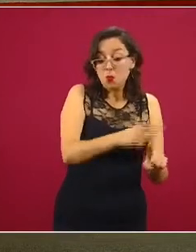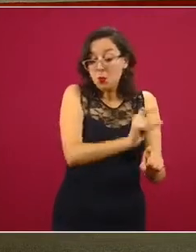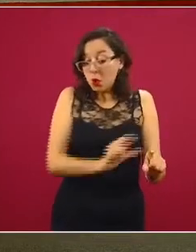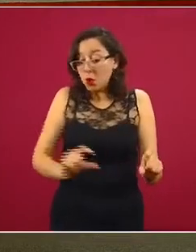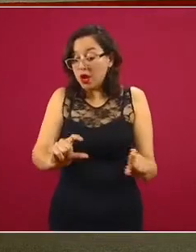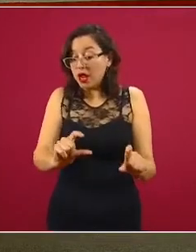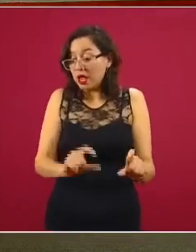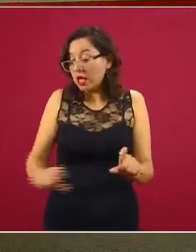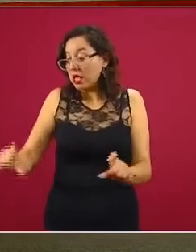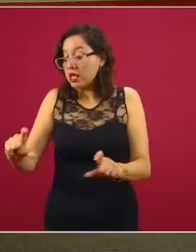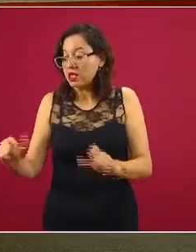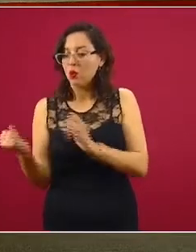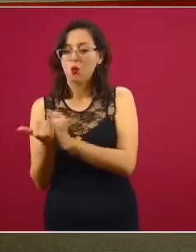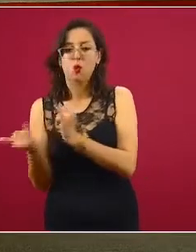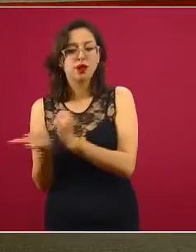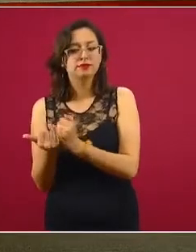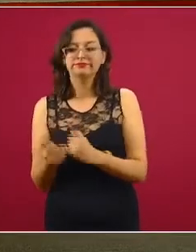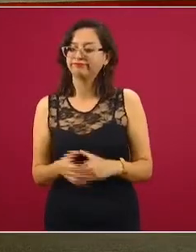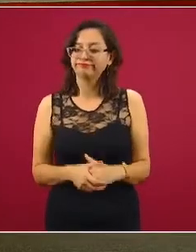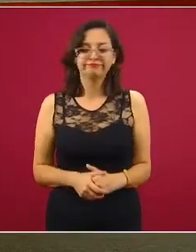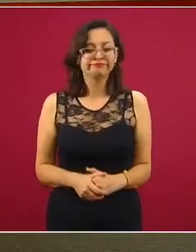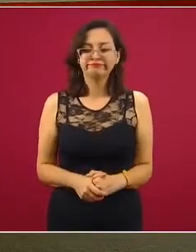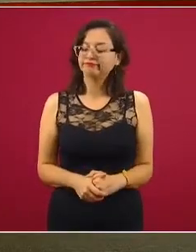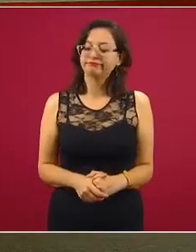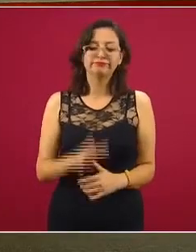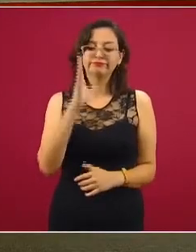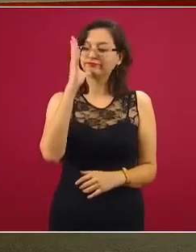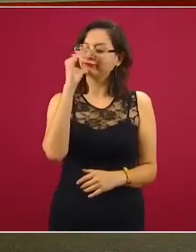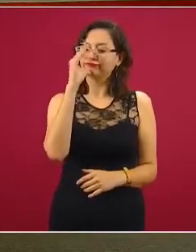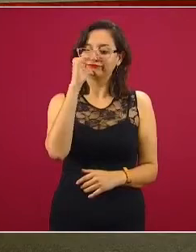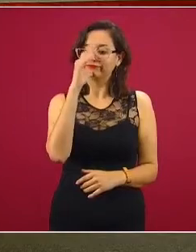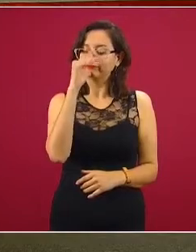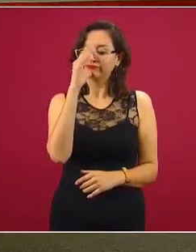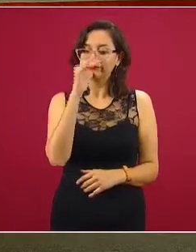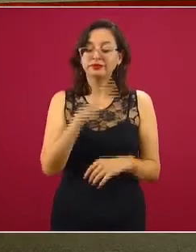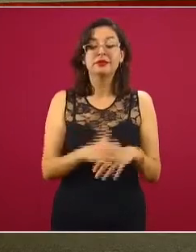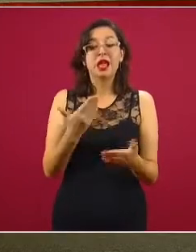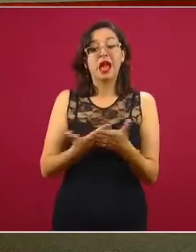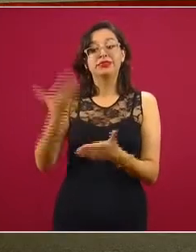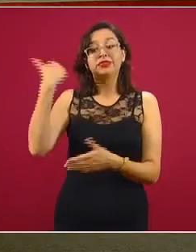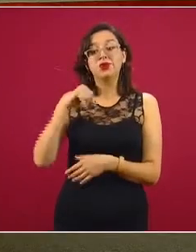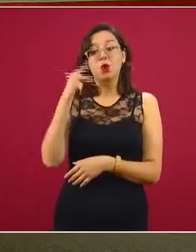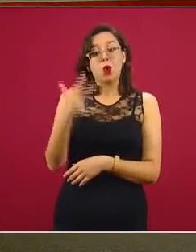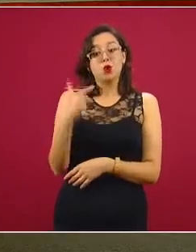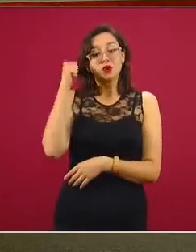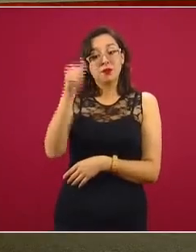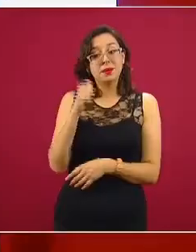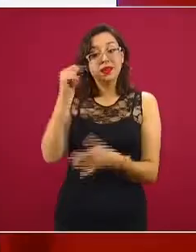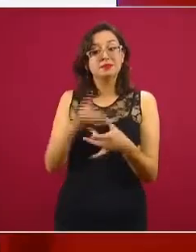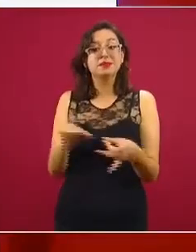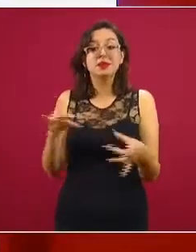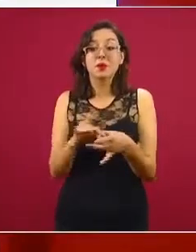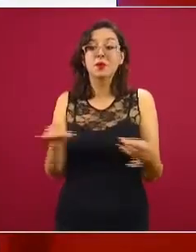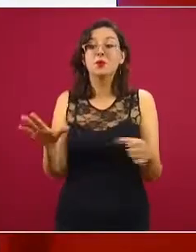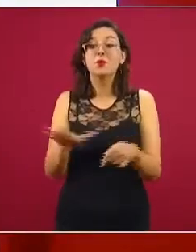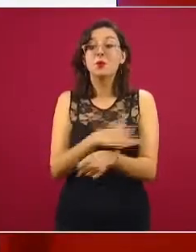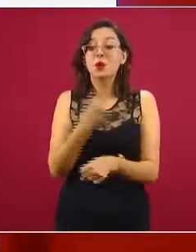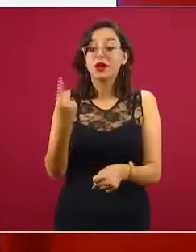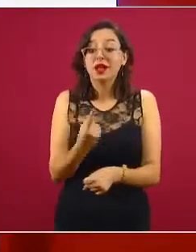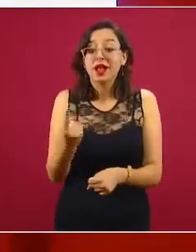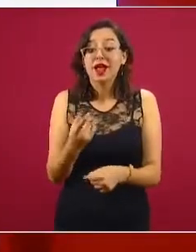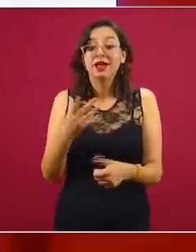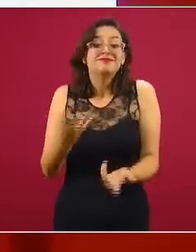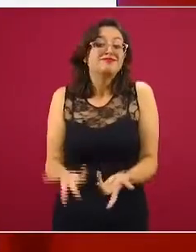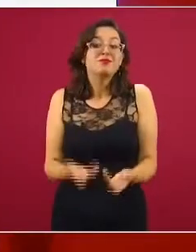que le salga este número, no le va a salir, como lo dije aquí el 8 de abril, porque esto se hace